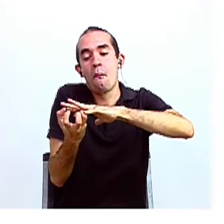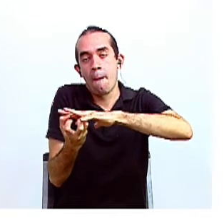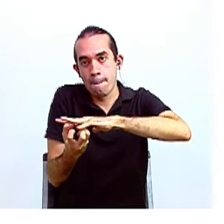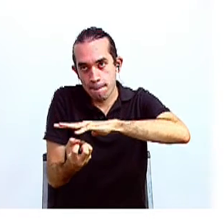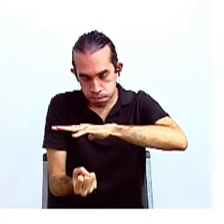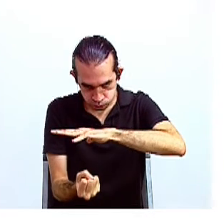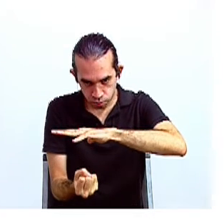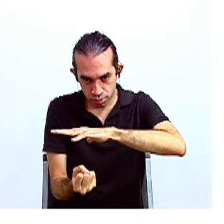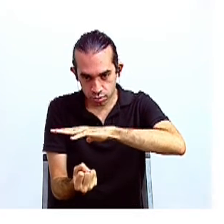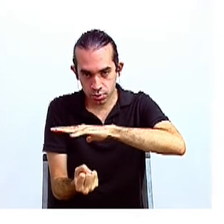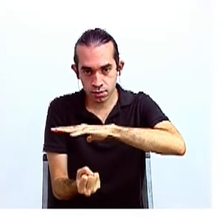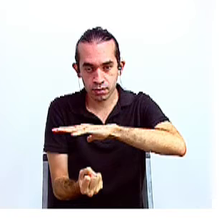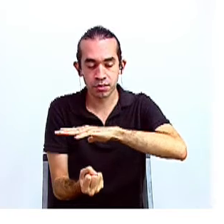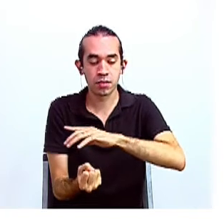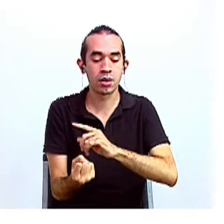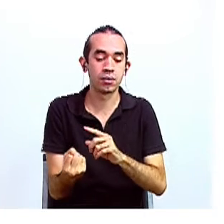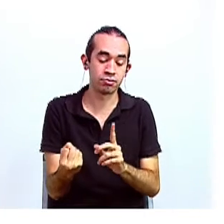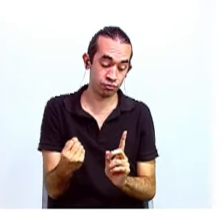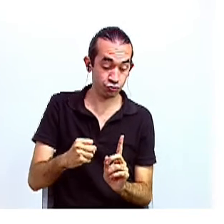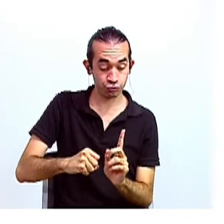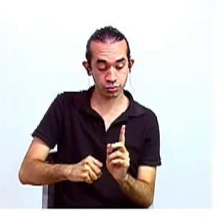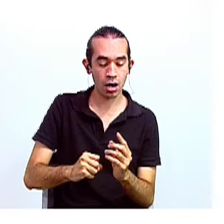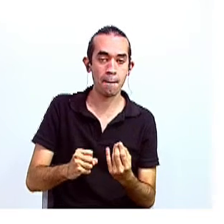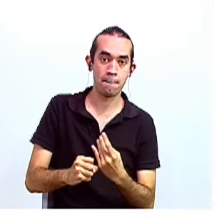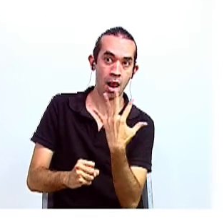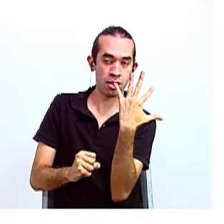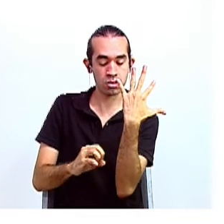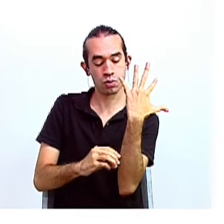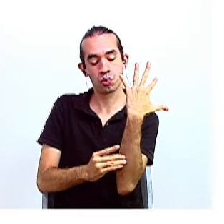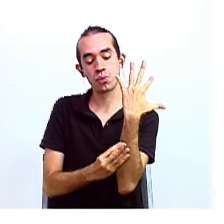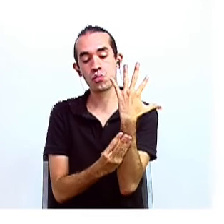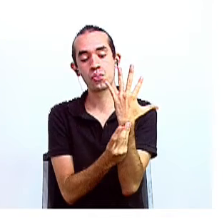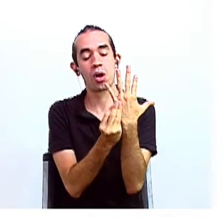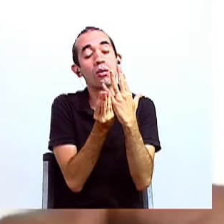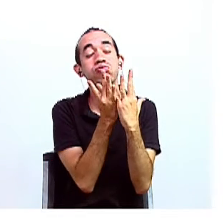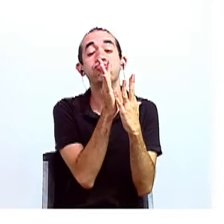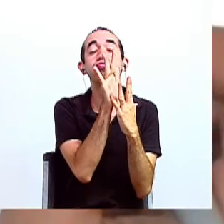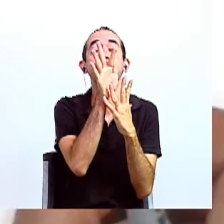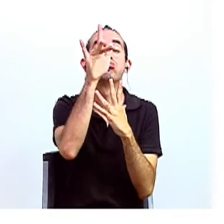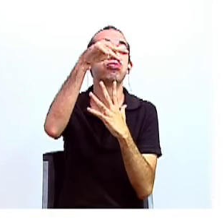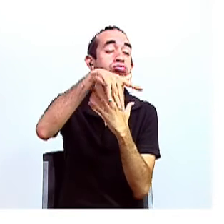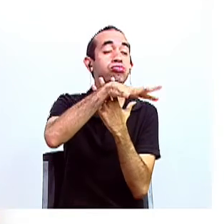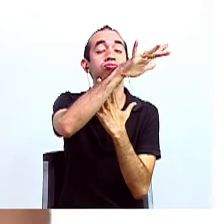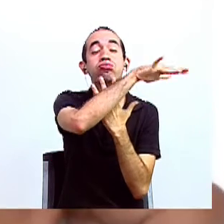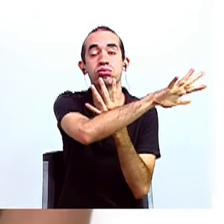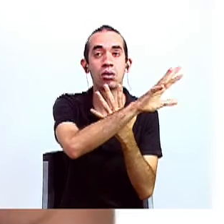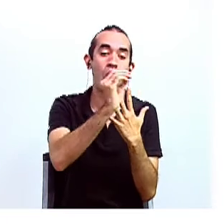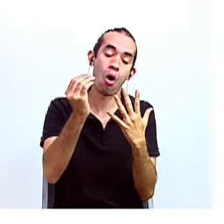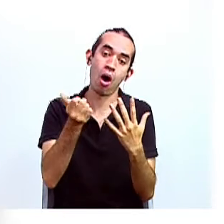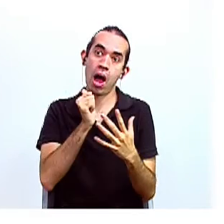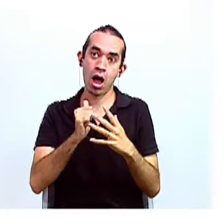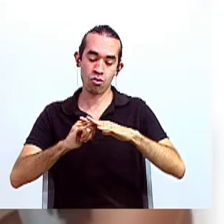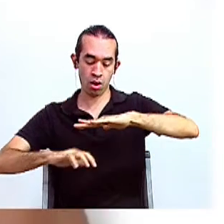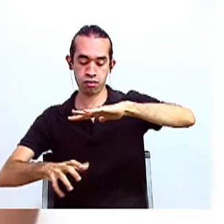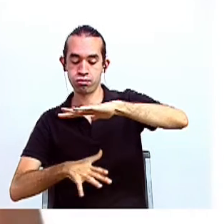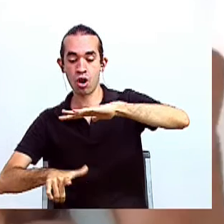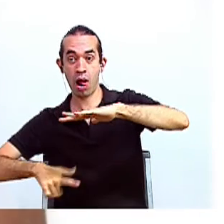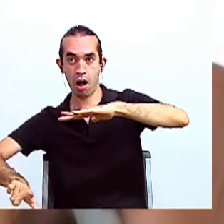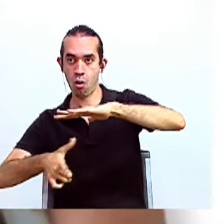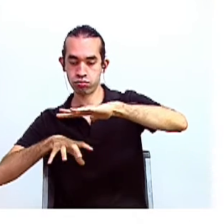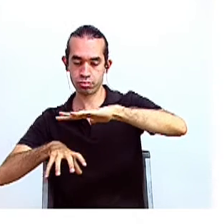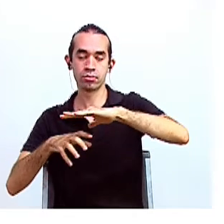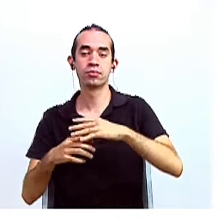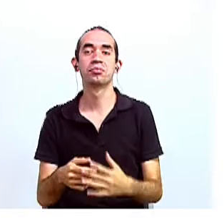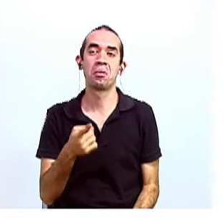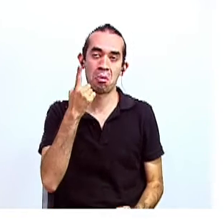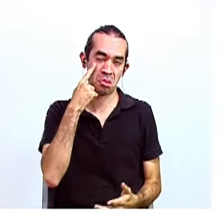la transpiración de las plantas o se incorpora a acuíferos. La escorrentía es cuando el agua se desliza sobre la superficie